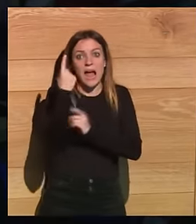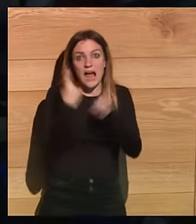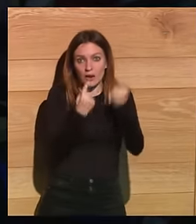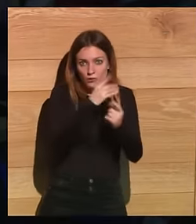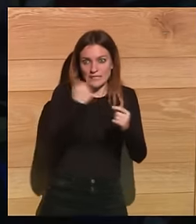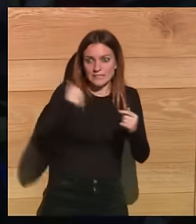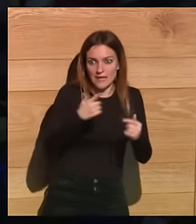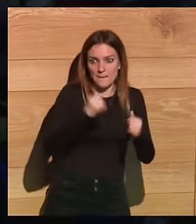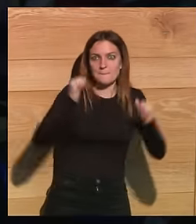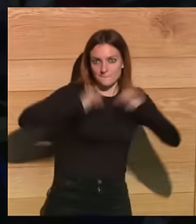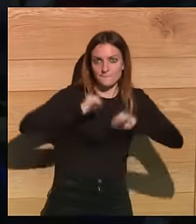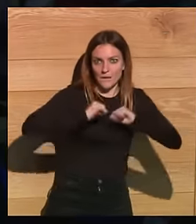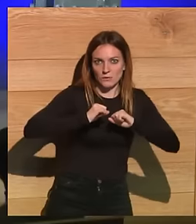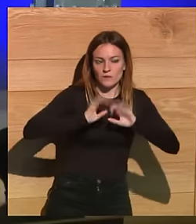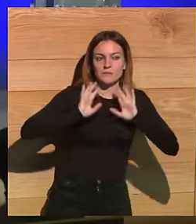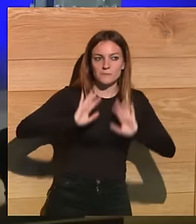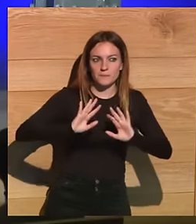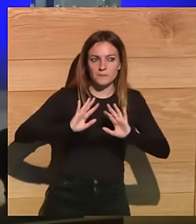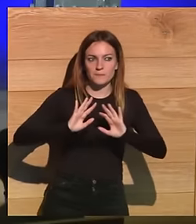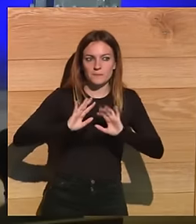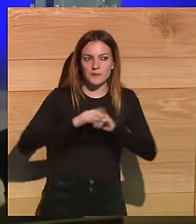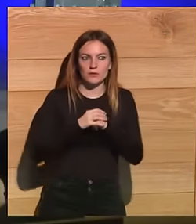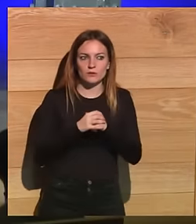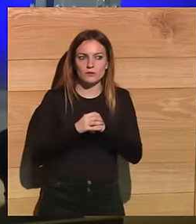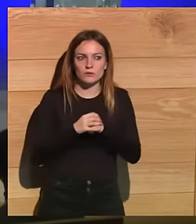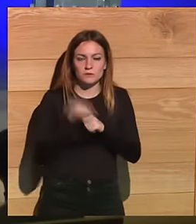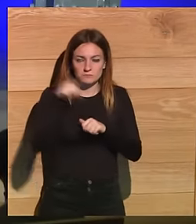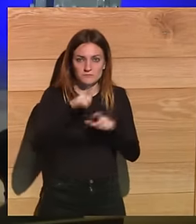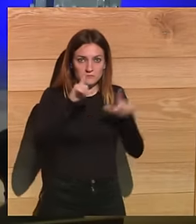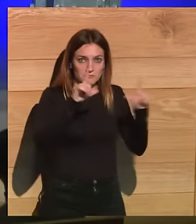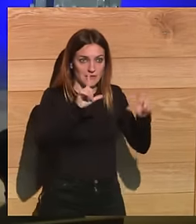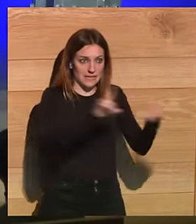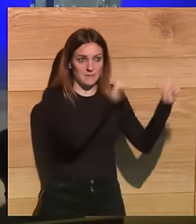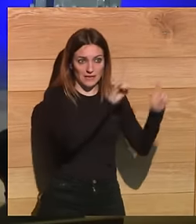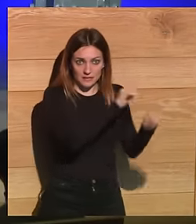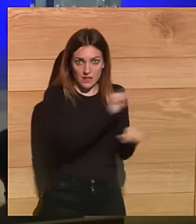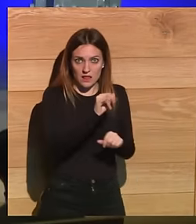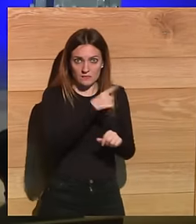maduras, pero dado que tenemos estas imágenes,